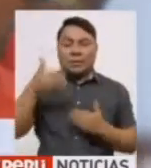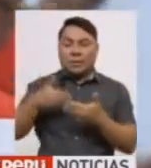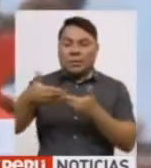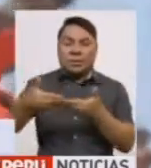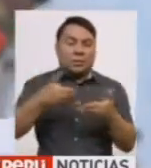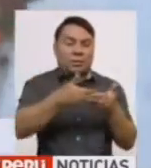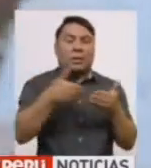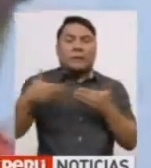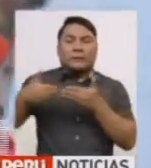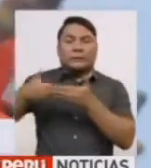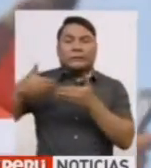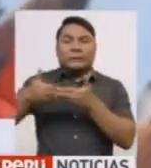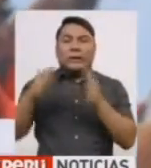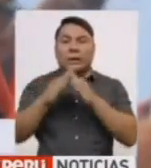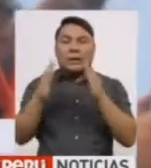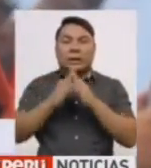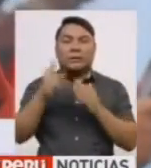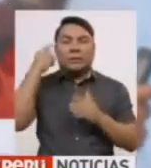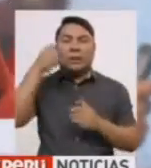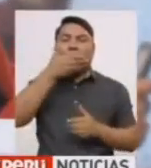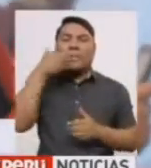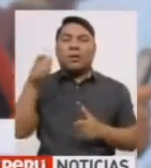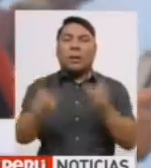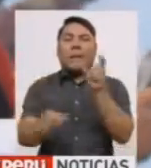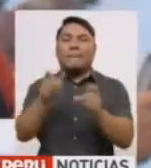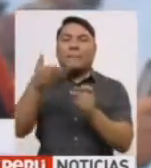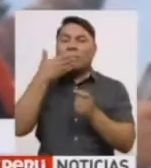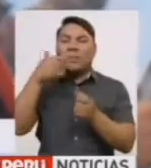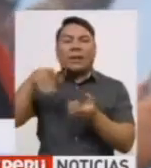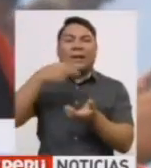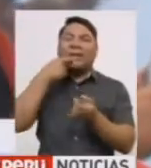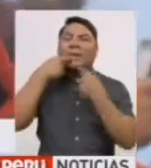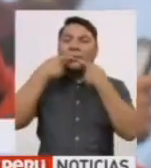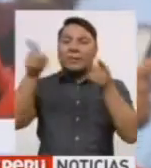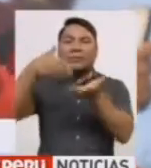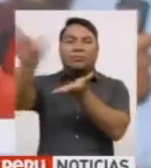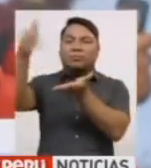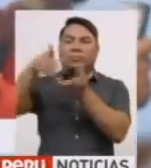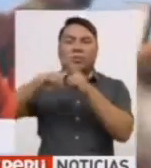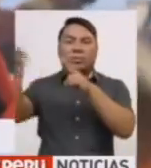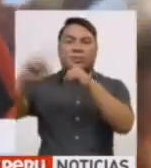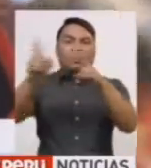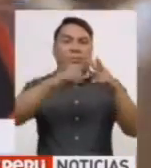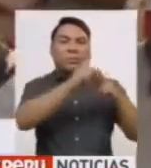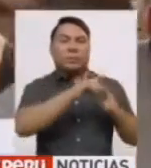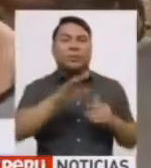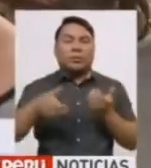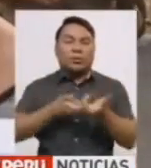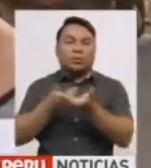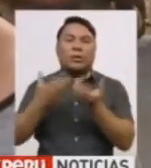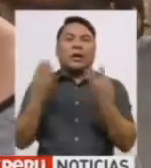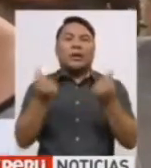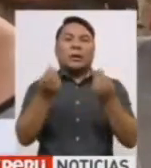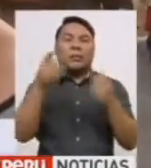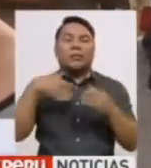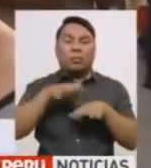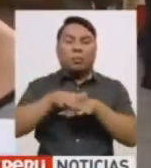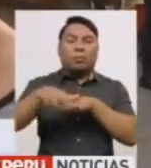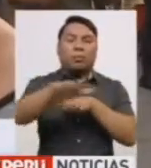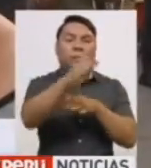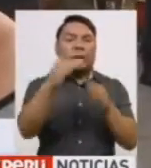y lo primero que se hizo es evacuar a las personas y confinar el incendio para que no se extienda a otras casas vecinas. Y yo hago muebles,